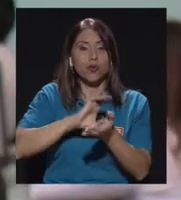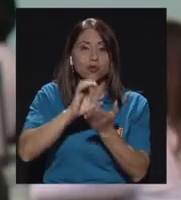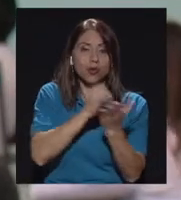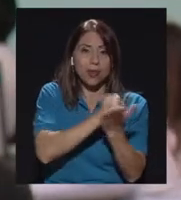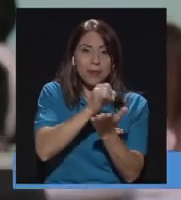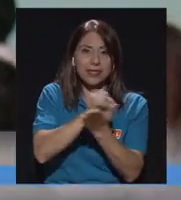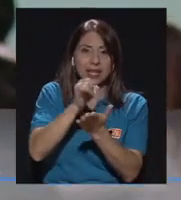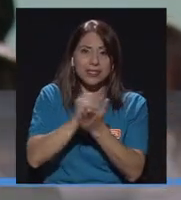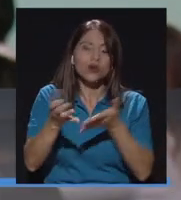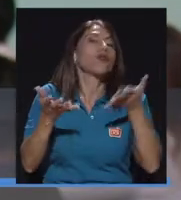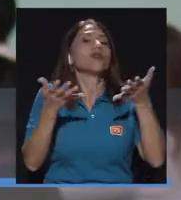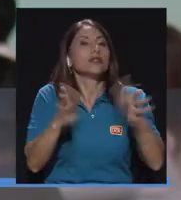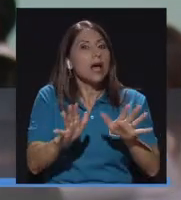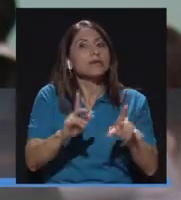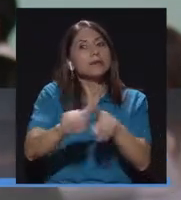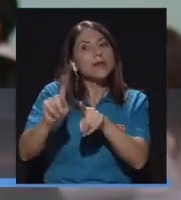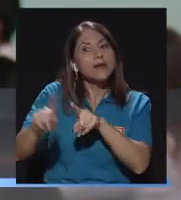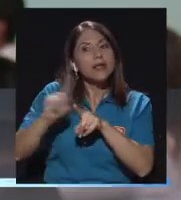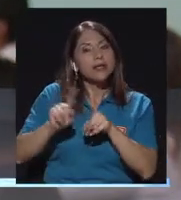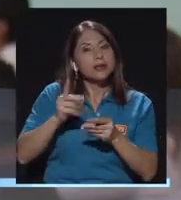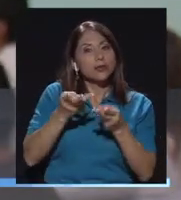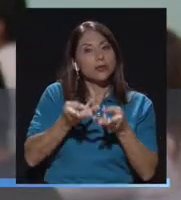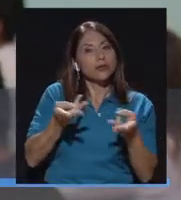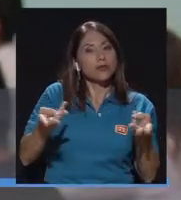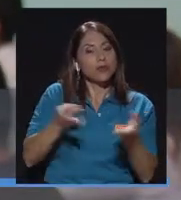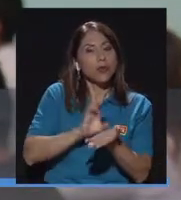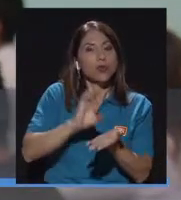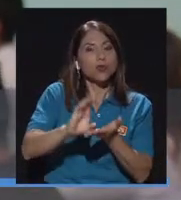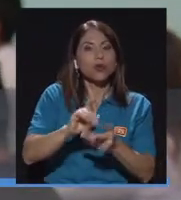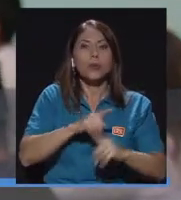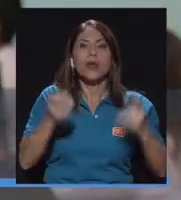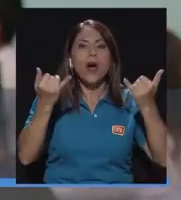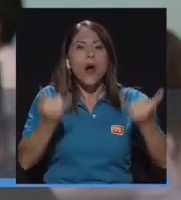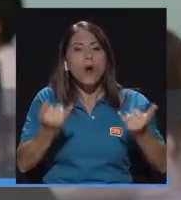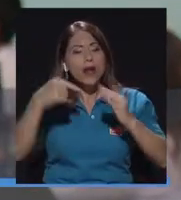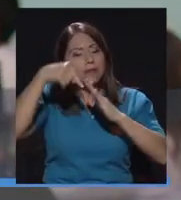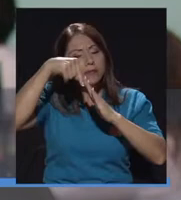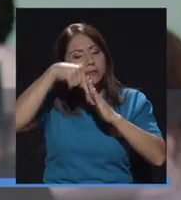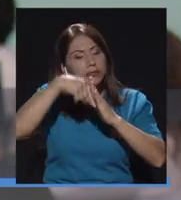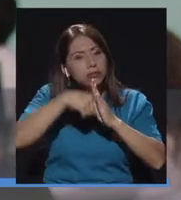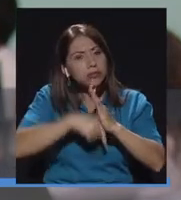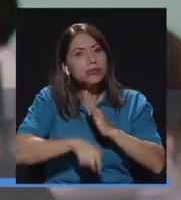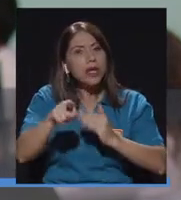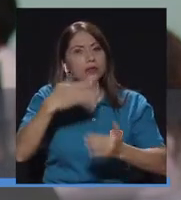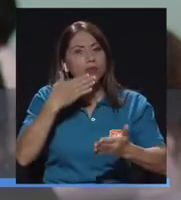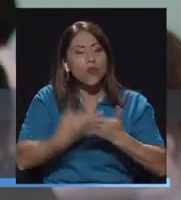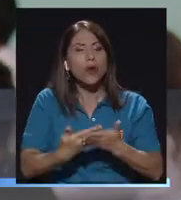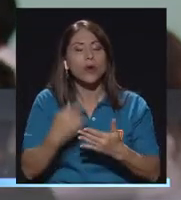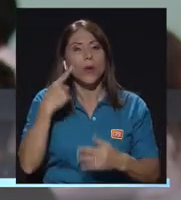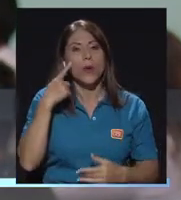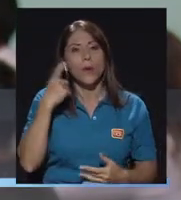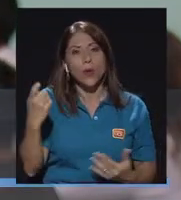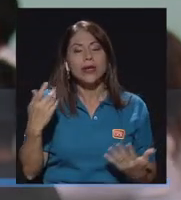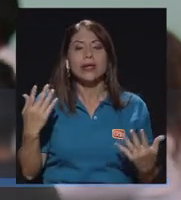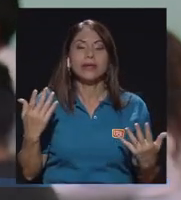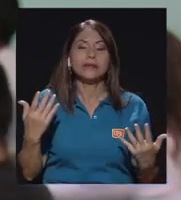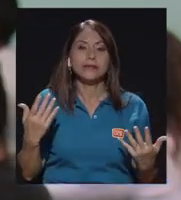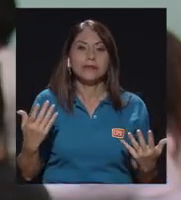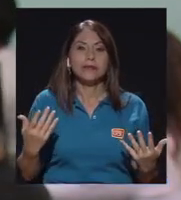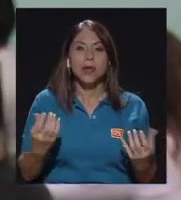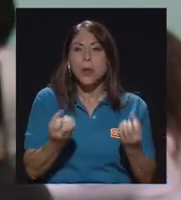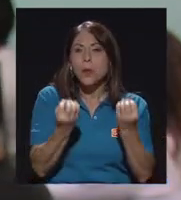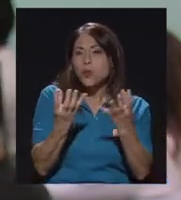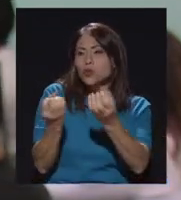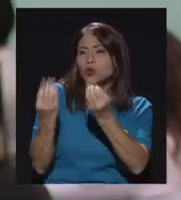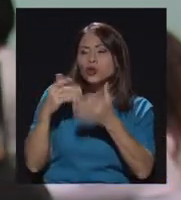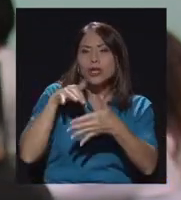tenido varias asignaturas, pero creo que ahora estamos profundizando dentro de la materia y eso es bueno porque muchos